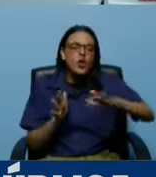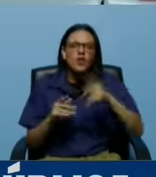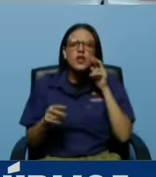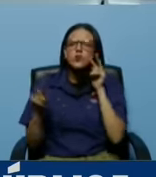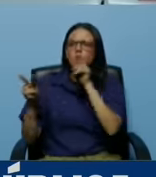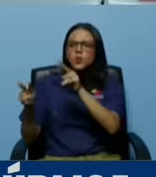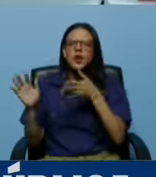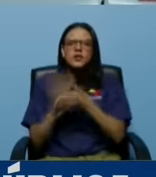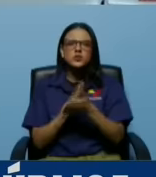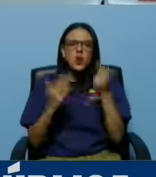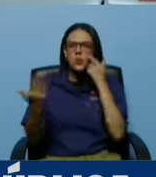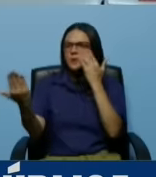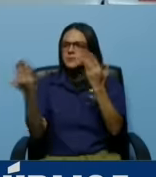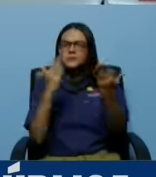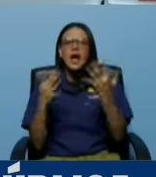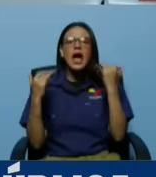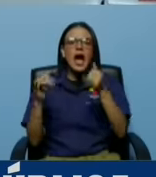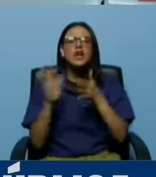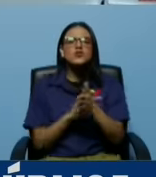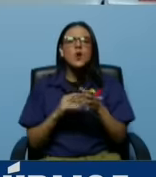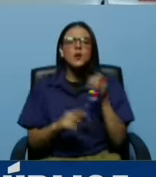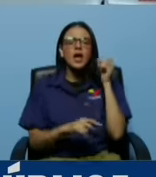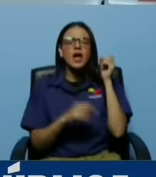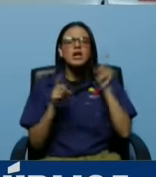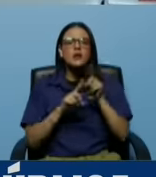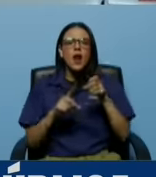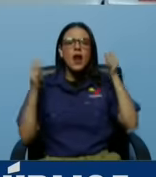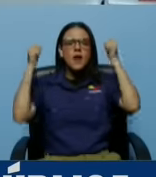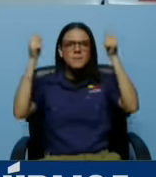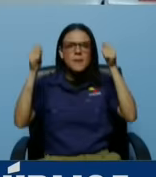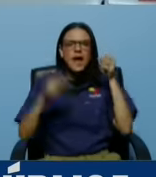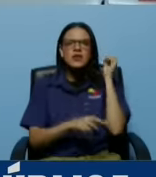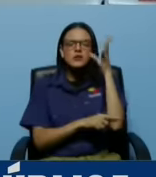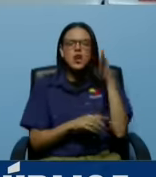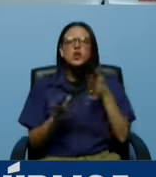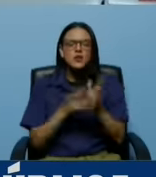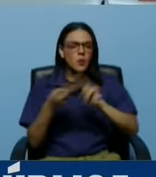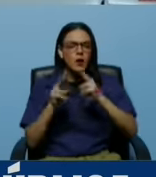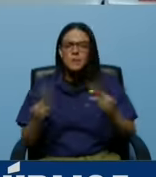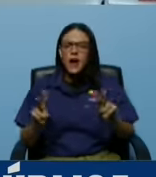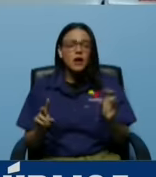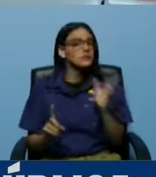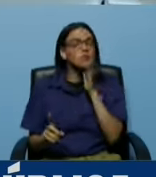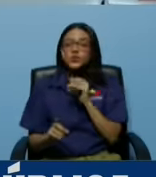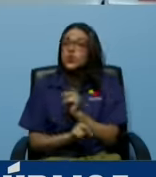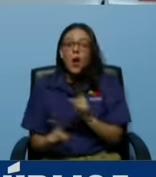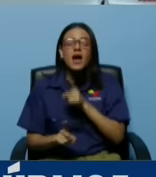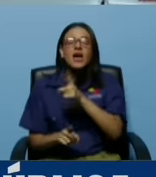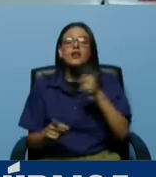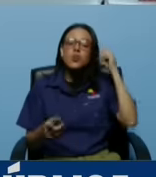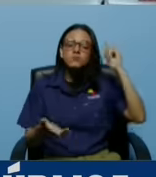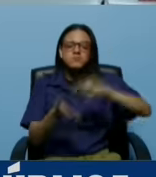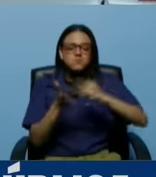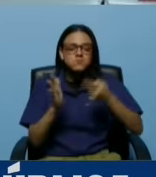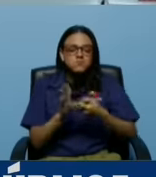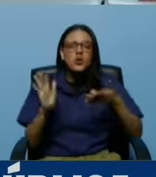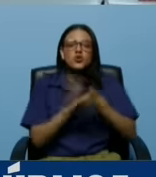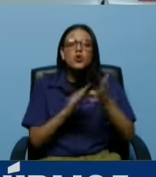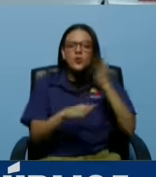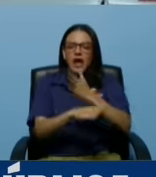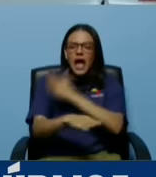puede describirse que hubo manifestaciones supuestamente pacíficas o protestas. No, hubo actos